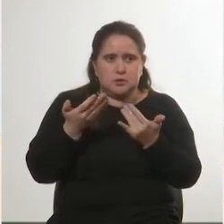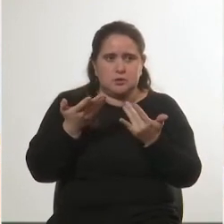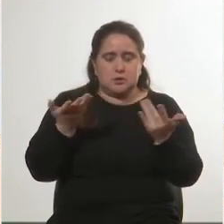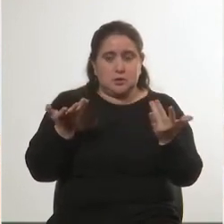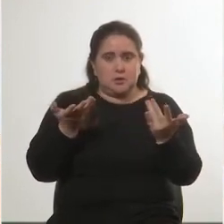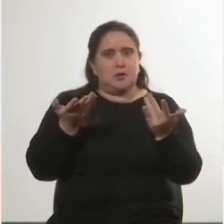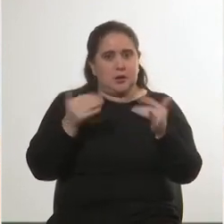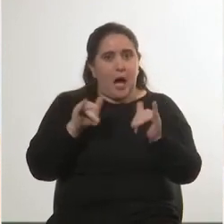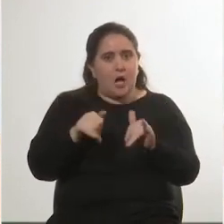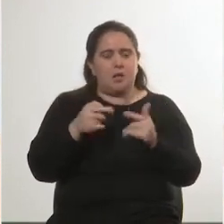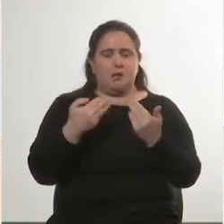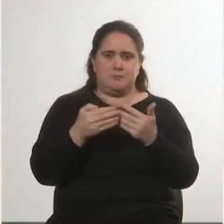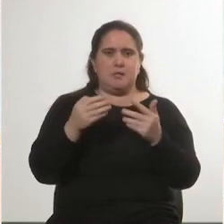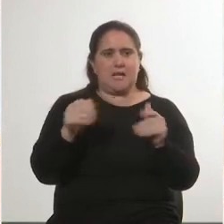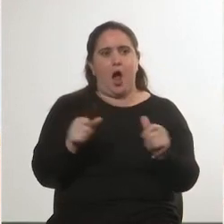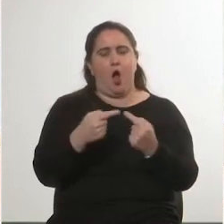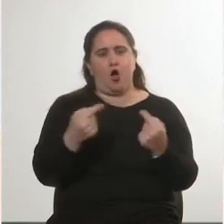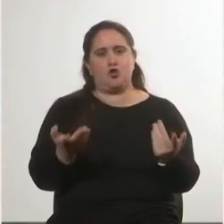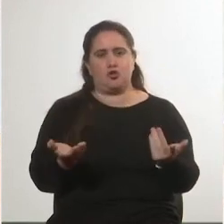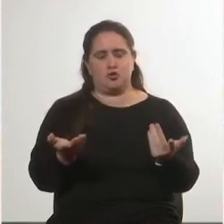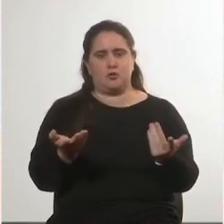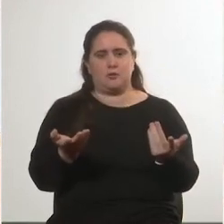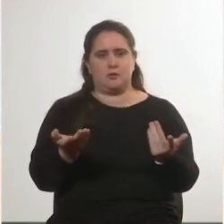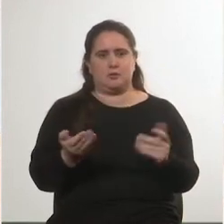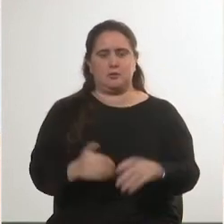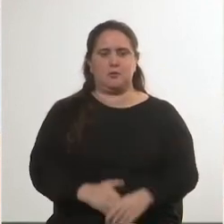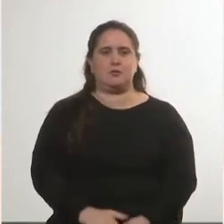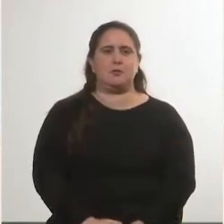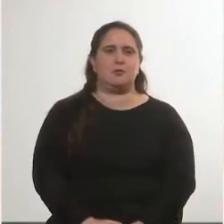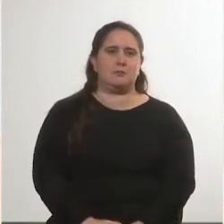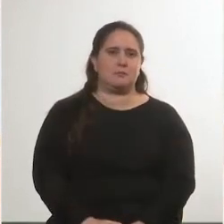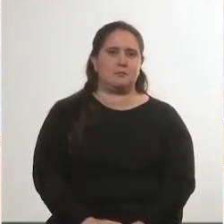valga la expresión agua en este caso.